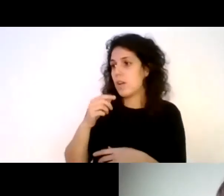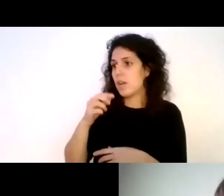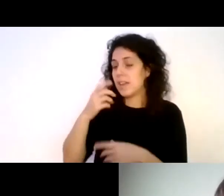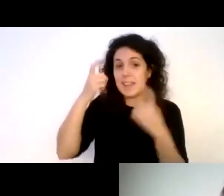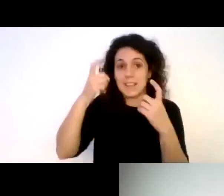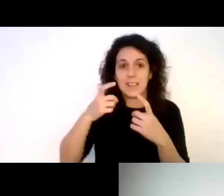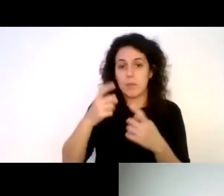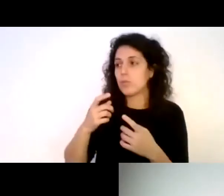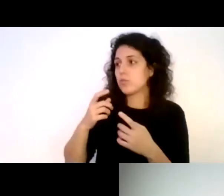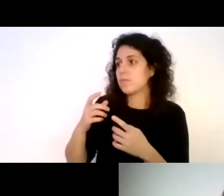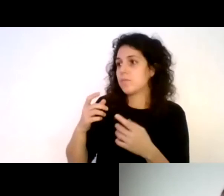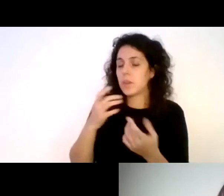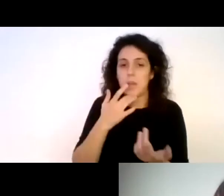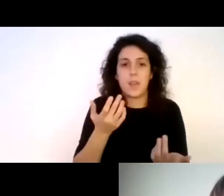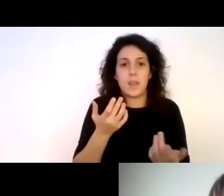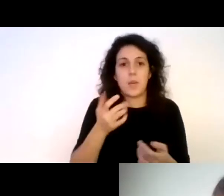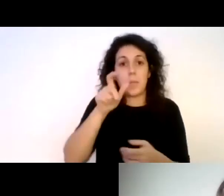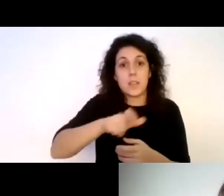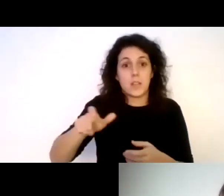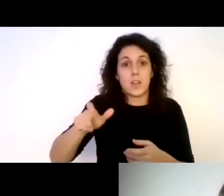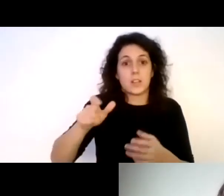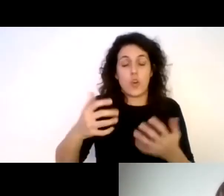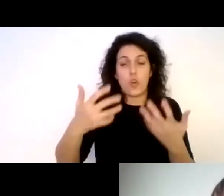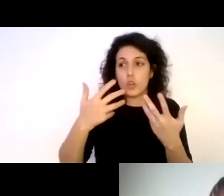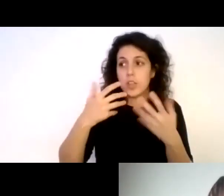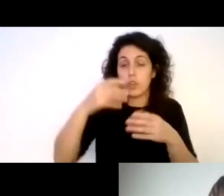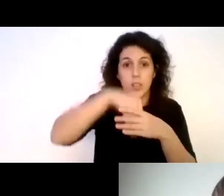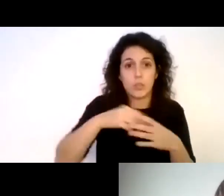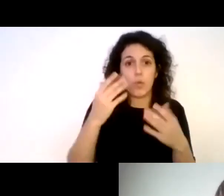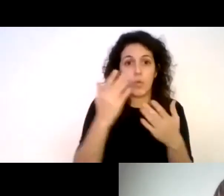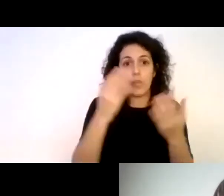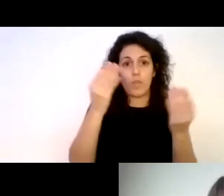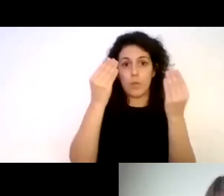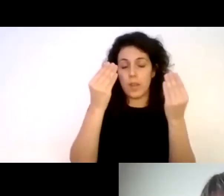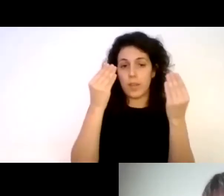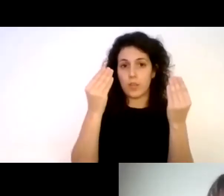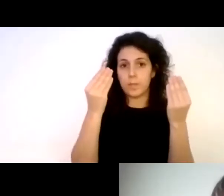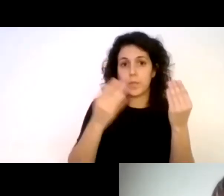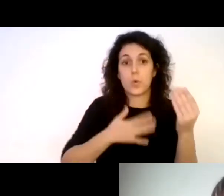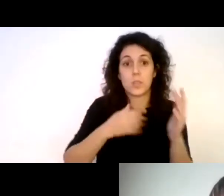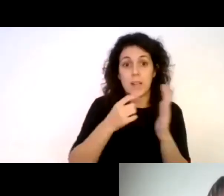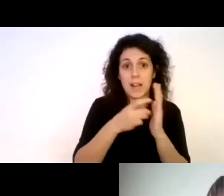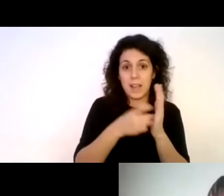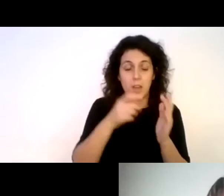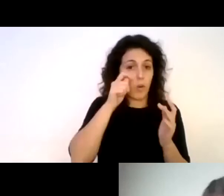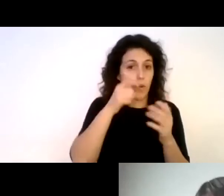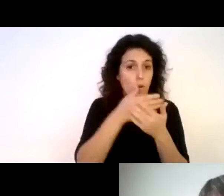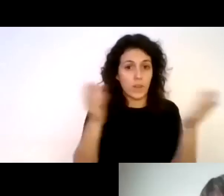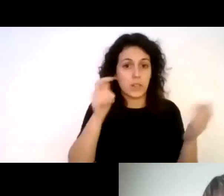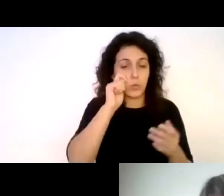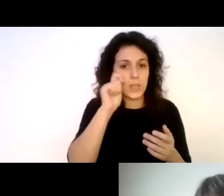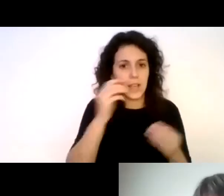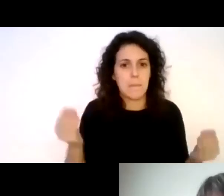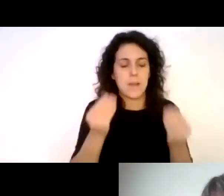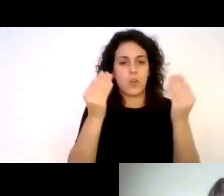con pequeños consejos que nos han dado en todos los cursos de formación vamos a mejorar la calidad de nuestra oferta turística y del personal que